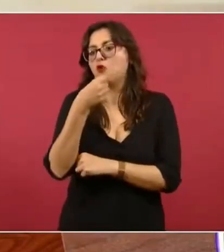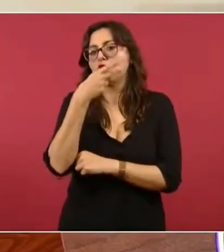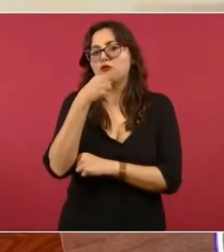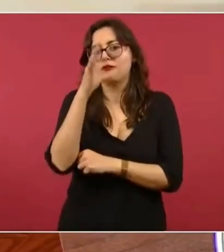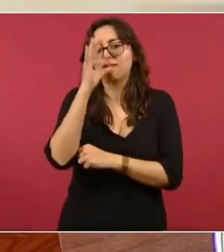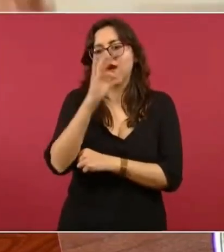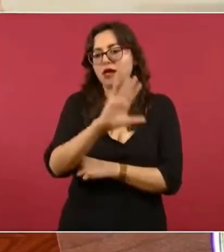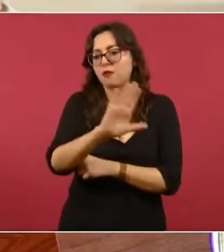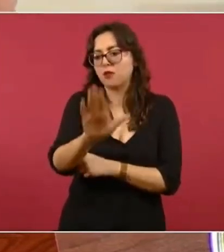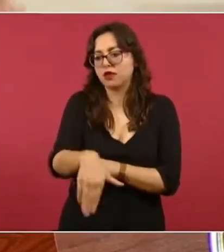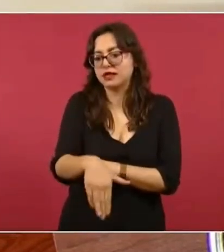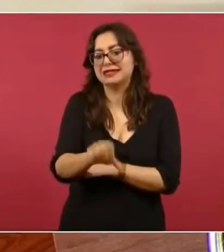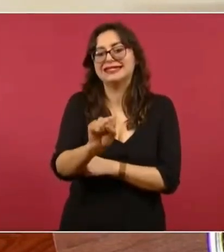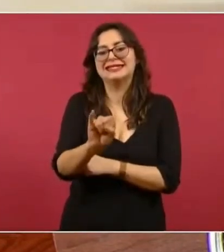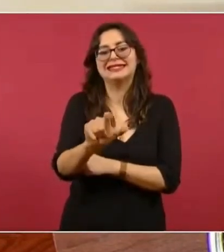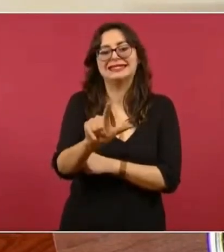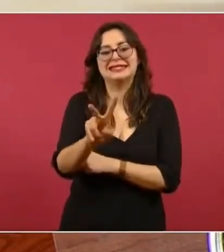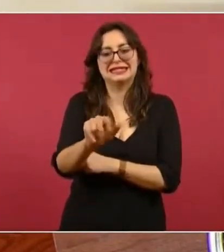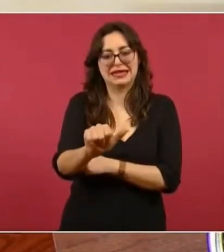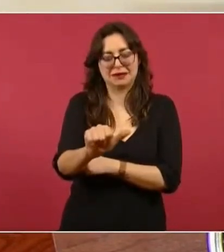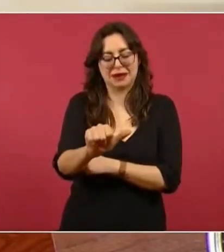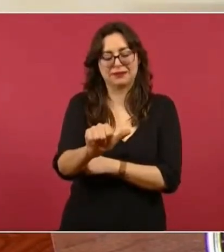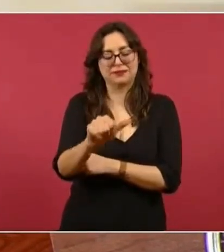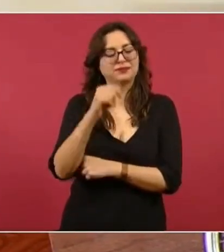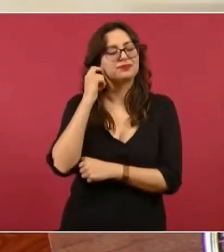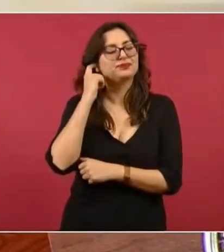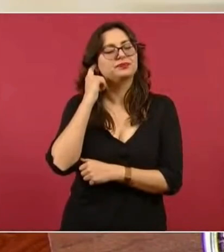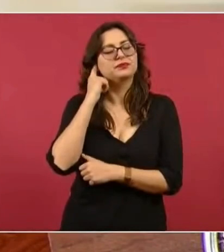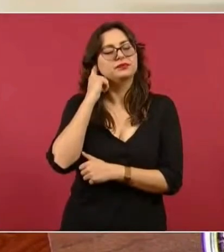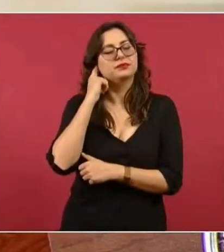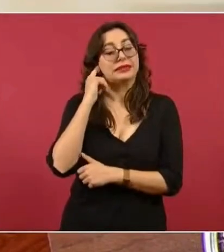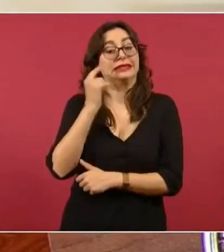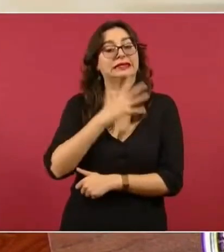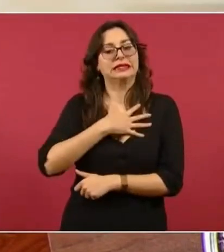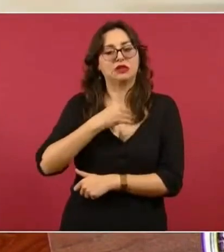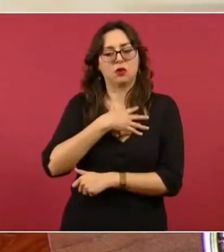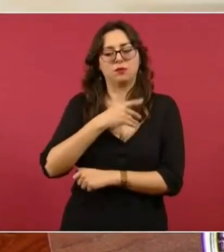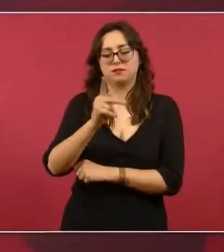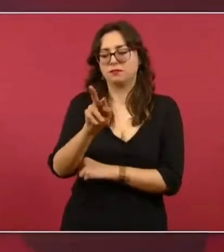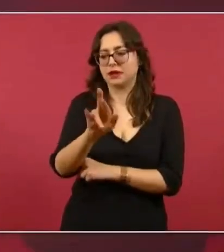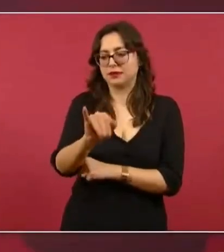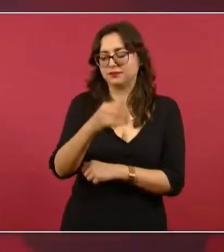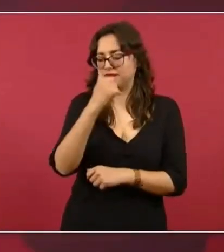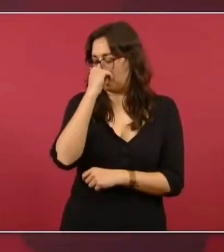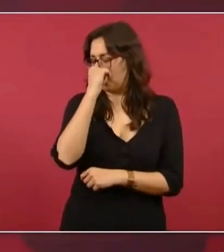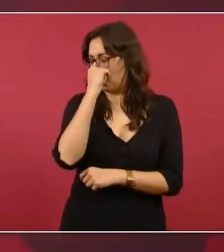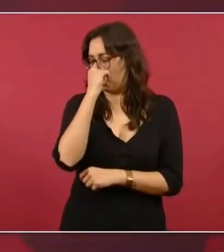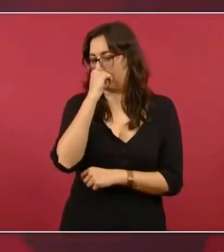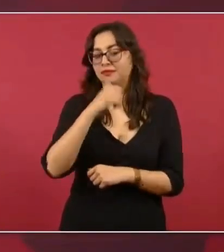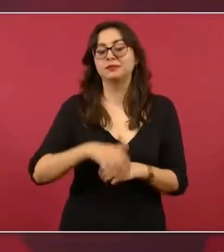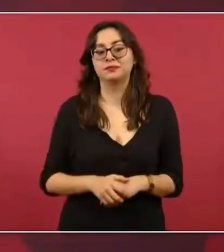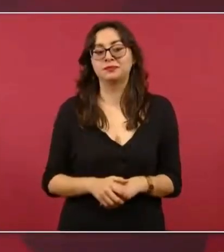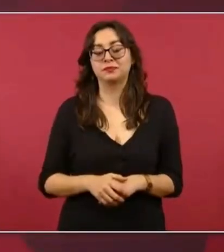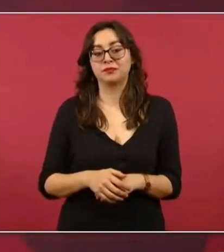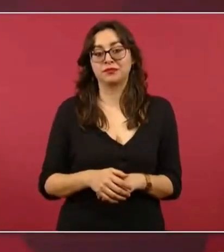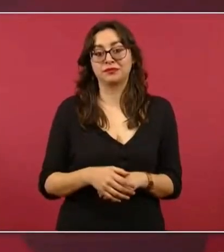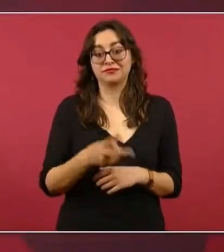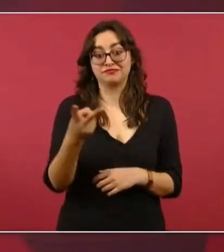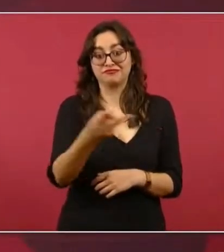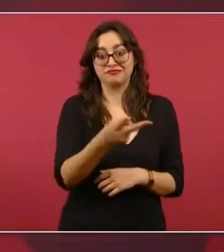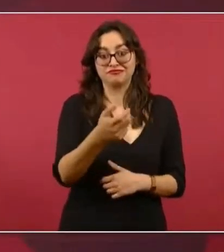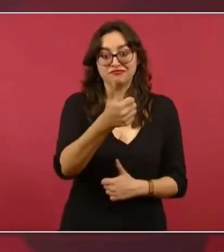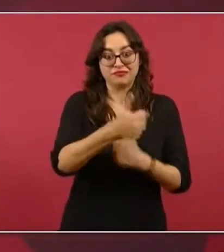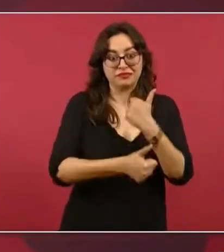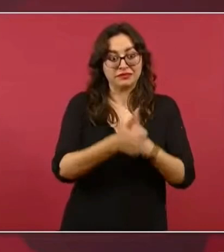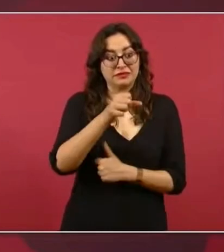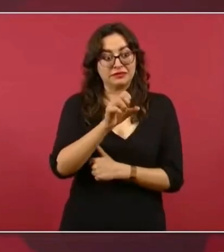Silva Gerso, hijo de don Jesús, era el del PRI. Y Santiago empieza a